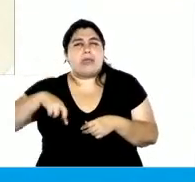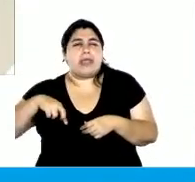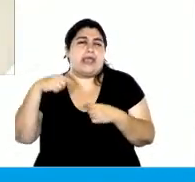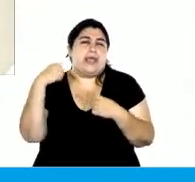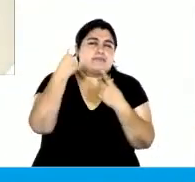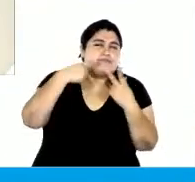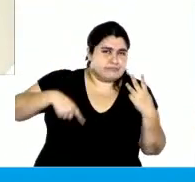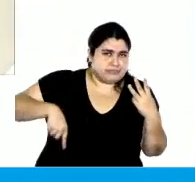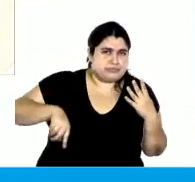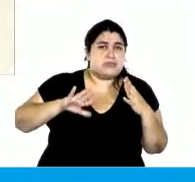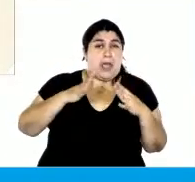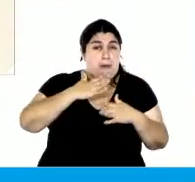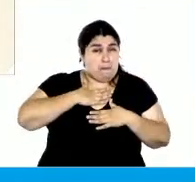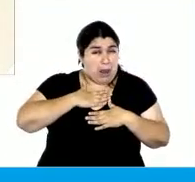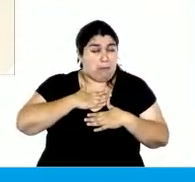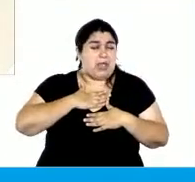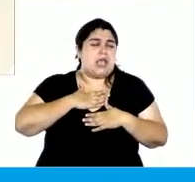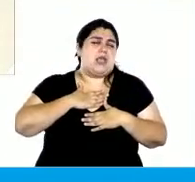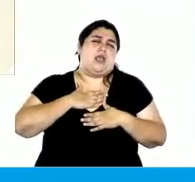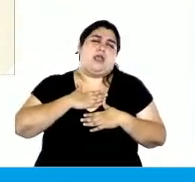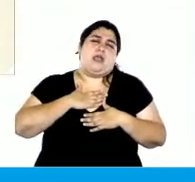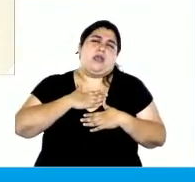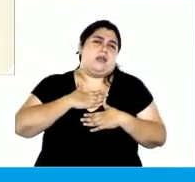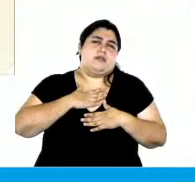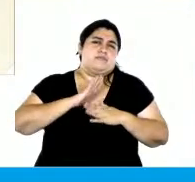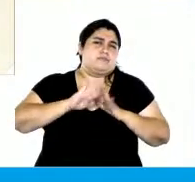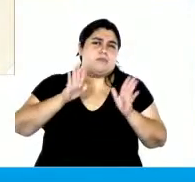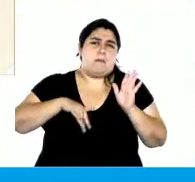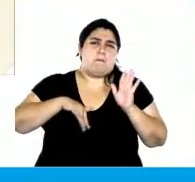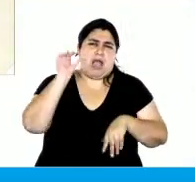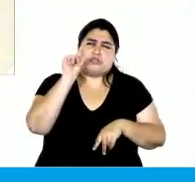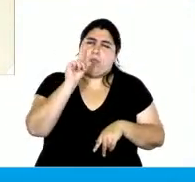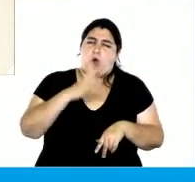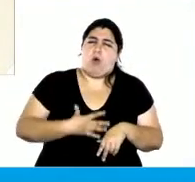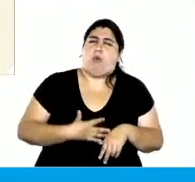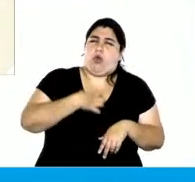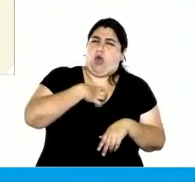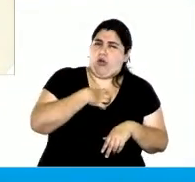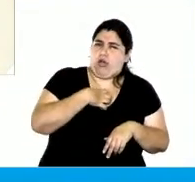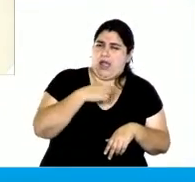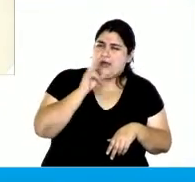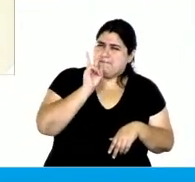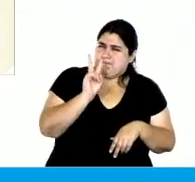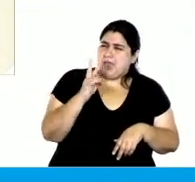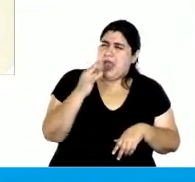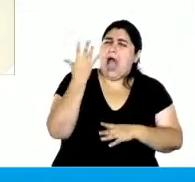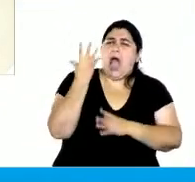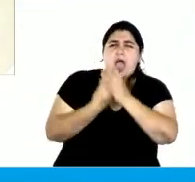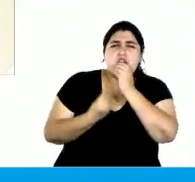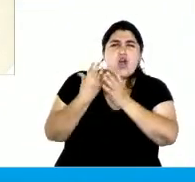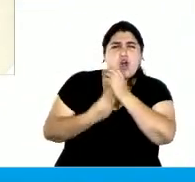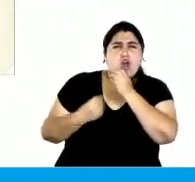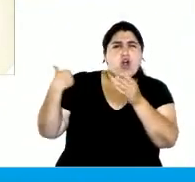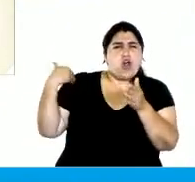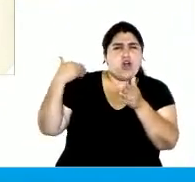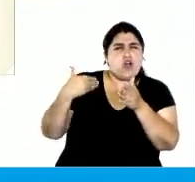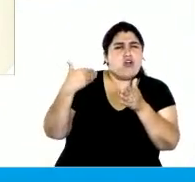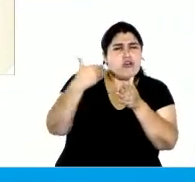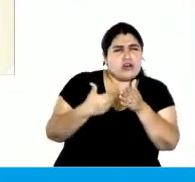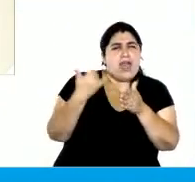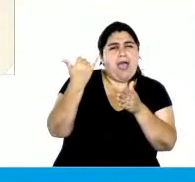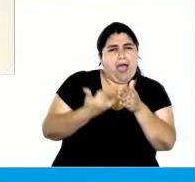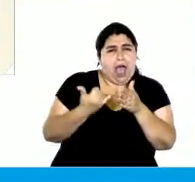A mí particularmente me genera cierta impotencia o mucha los errores que se están cometiendo